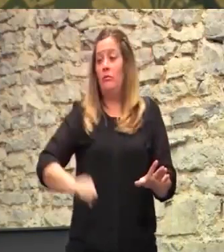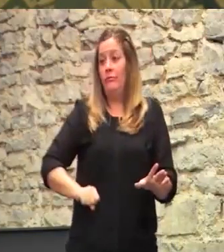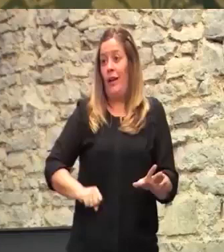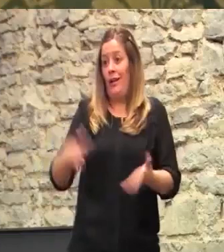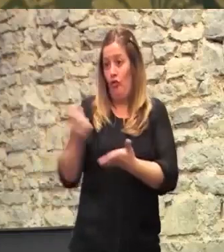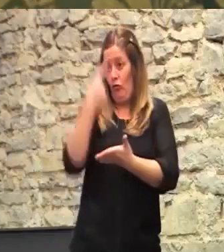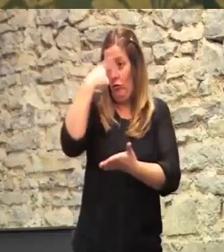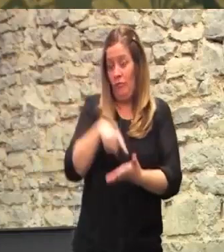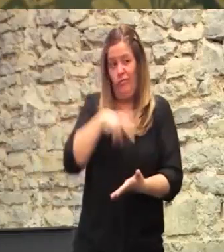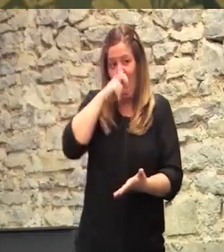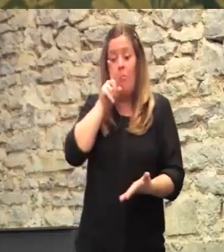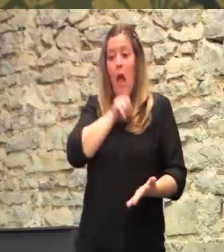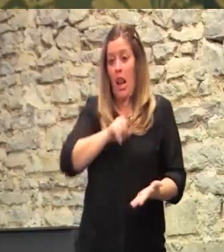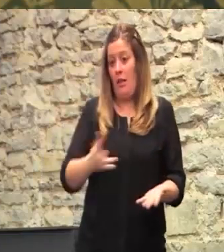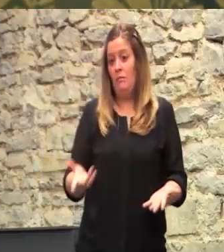sabemos